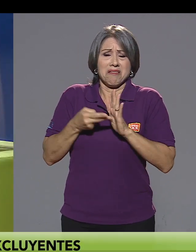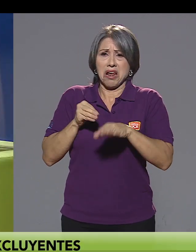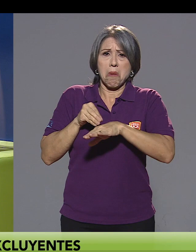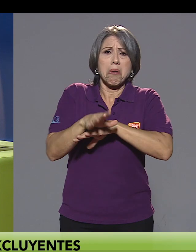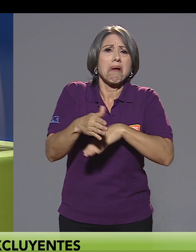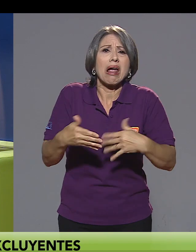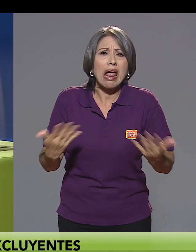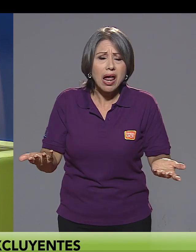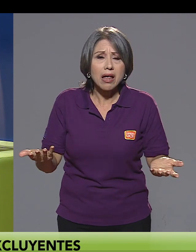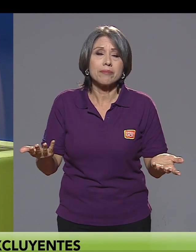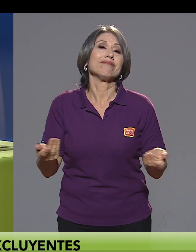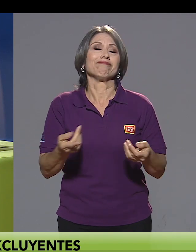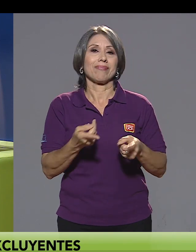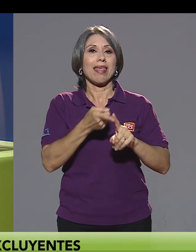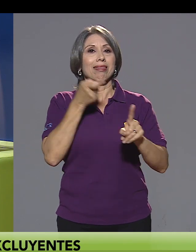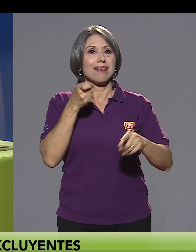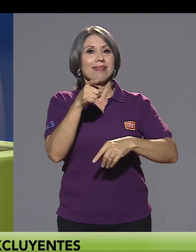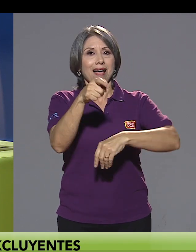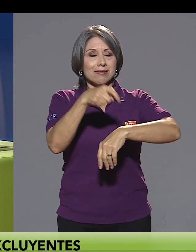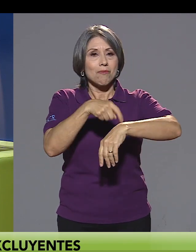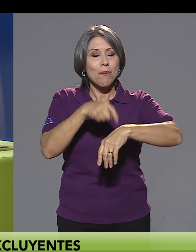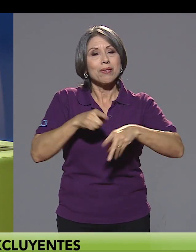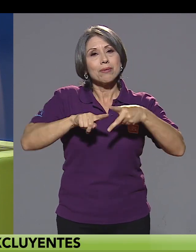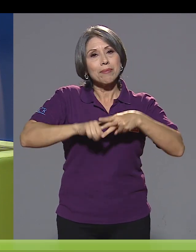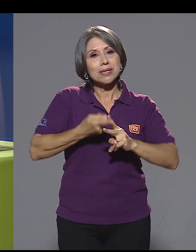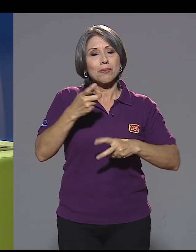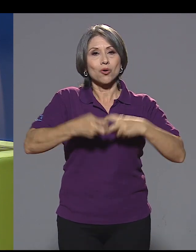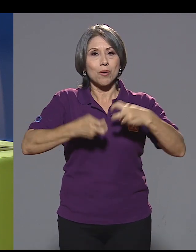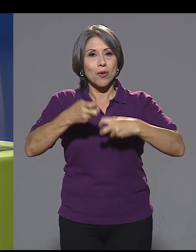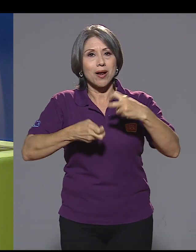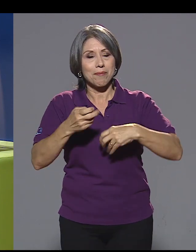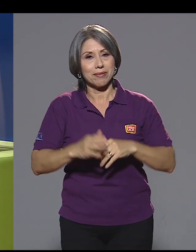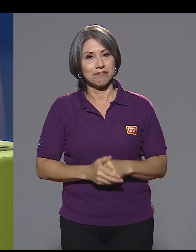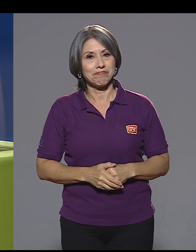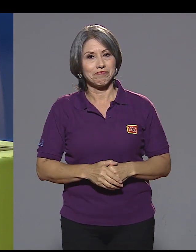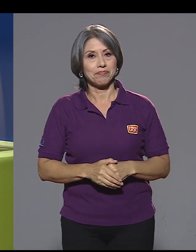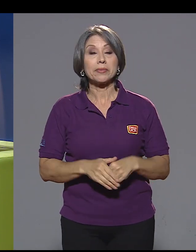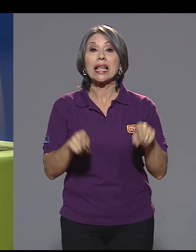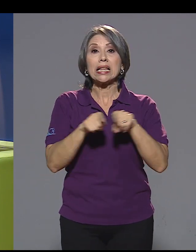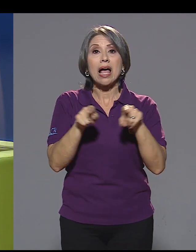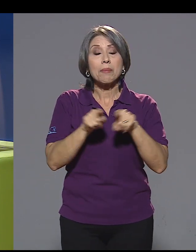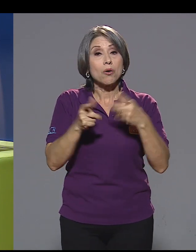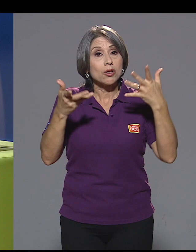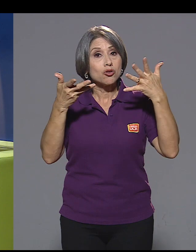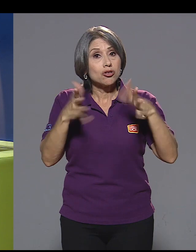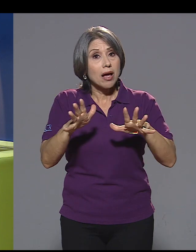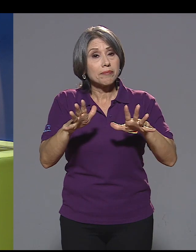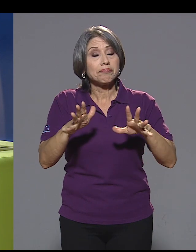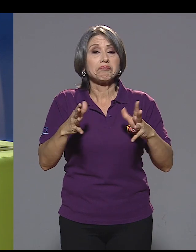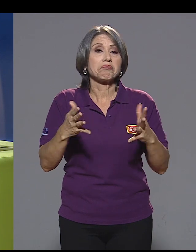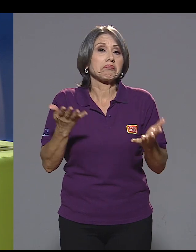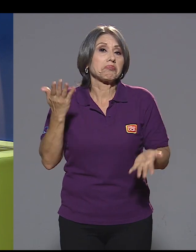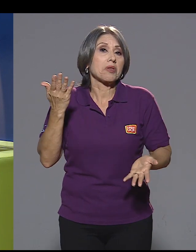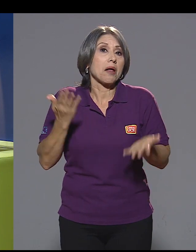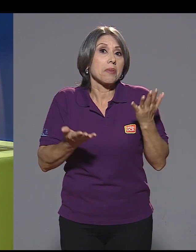tiene? Exactamente. Entonces, desde ahí empezamos con el problema. El otro asunto es que una vez que